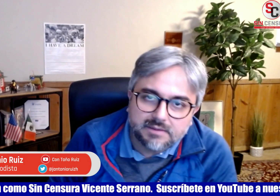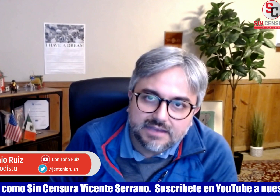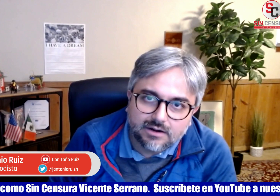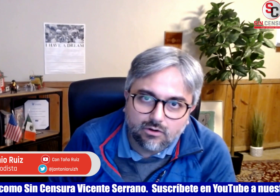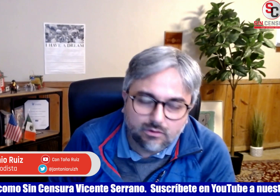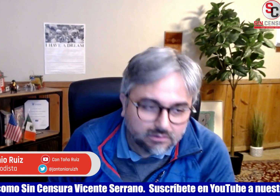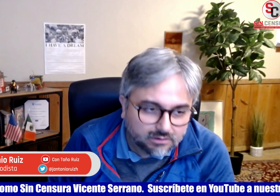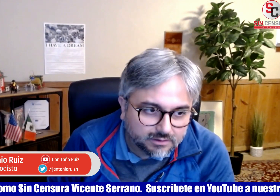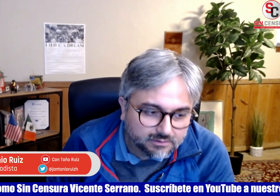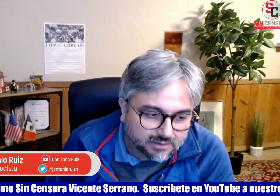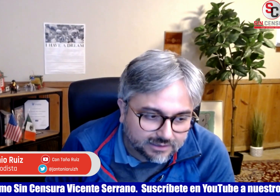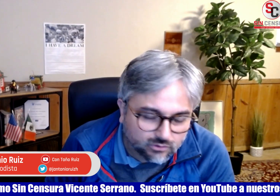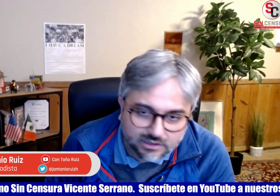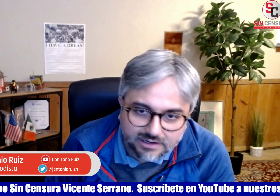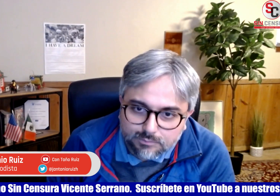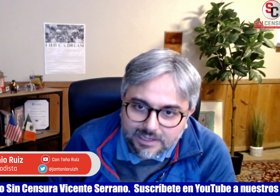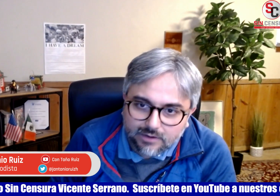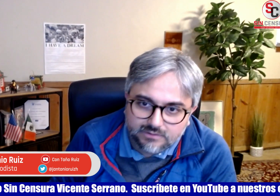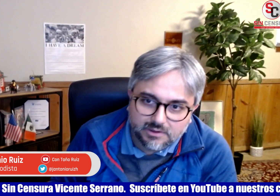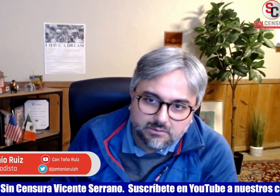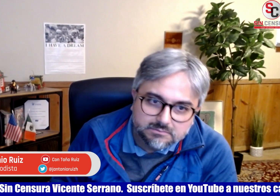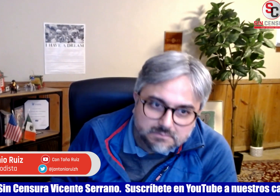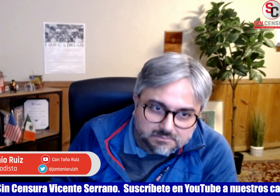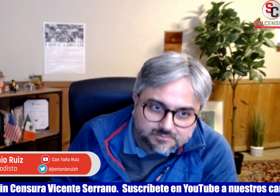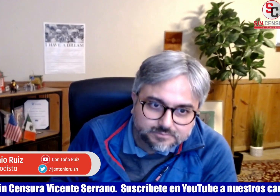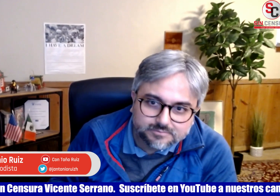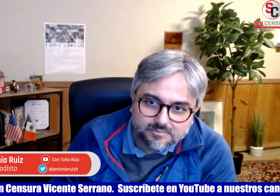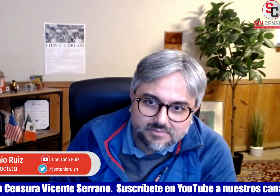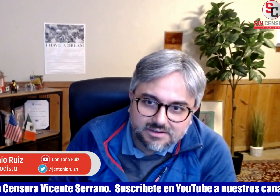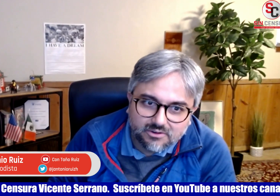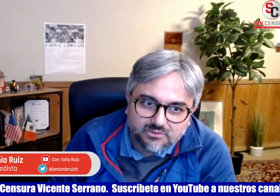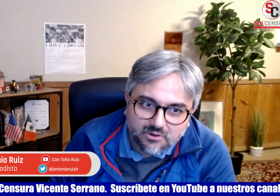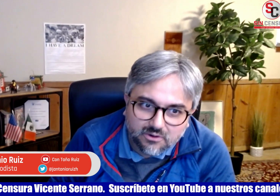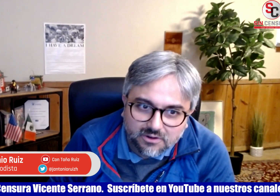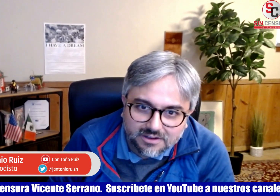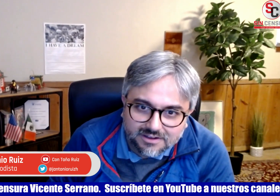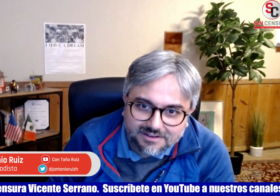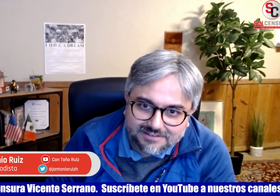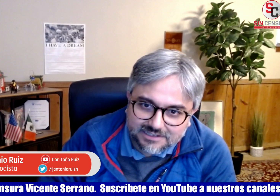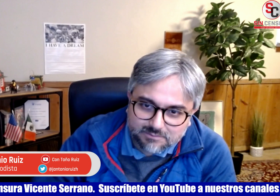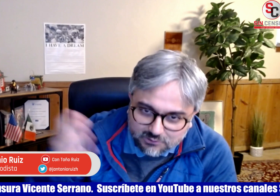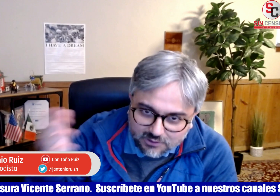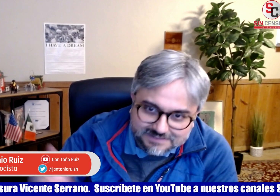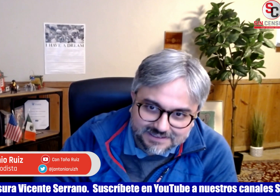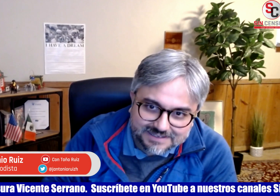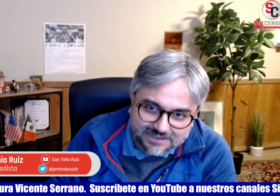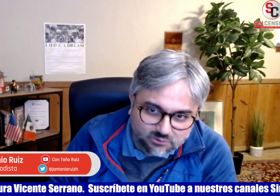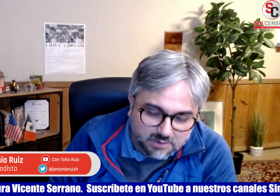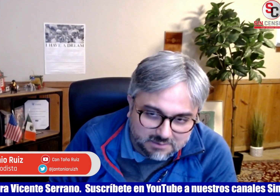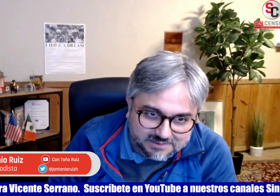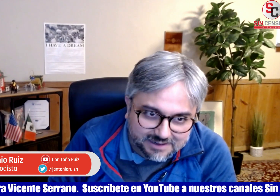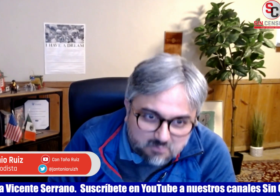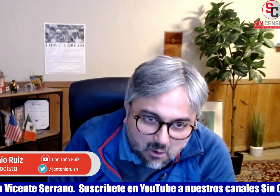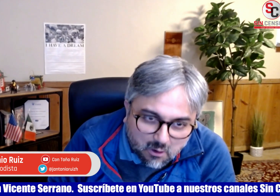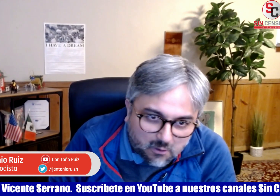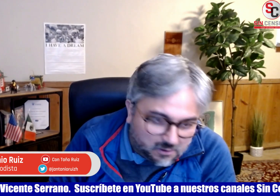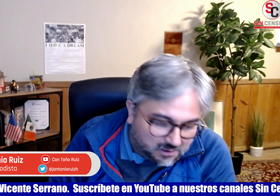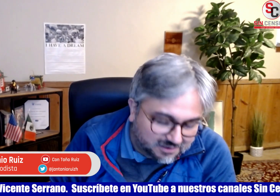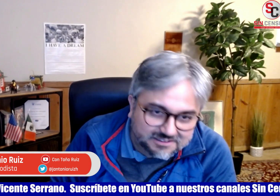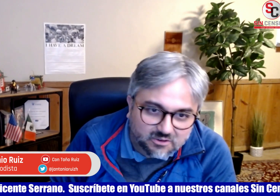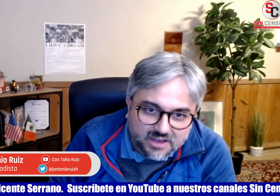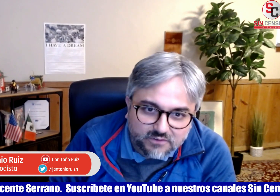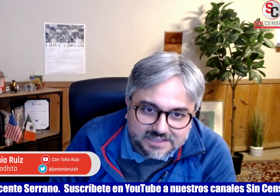supervillano Ricardo Salinas Pliego. Dice, bueno, no solo estas personas tienen ya sus barbas en